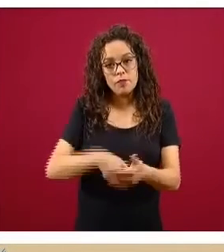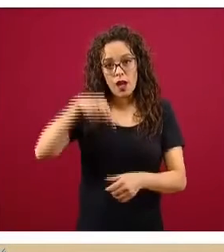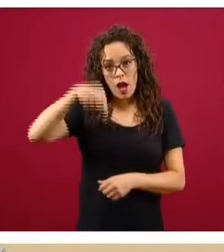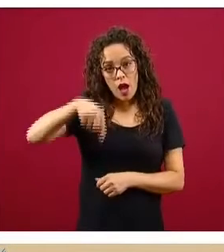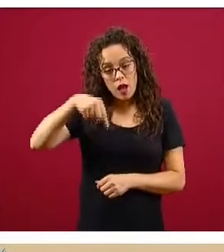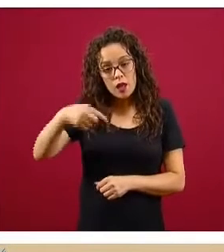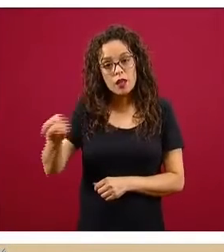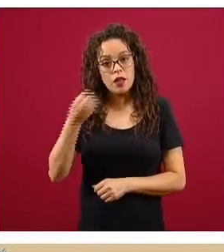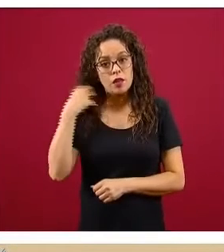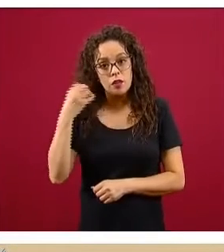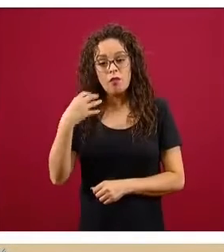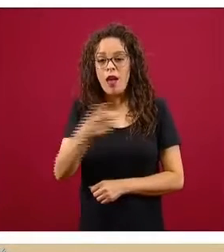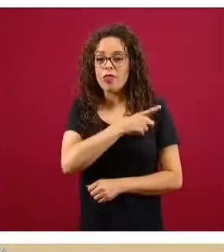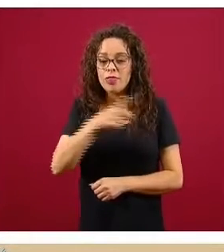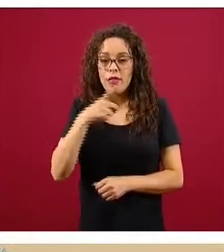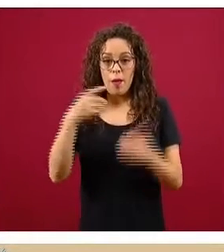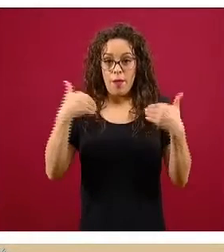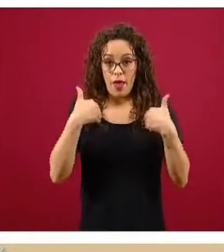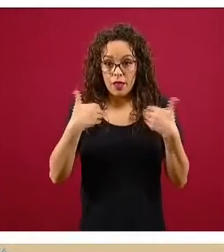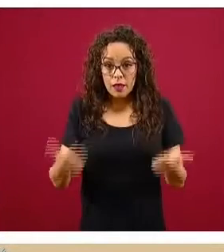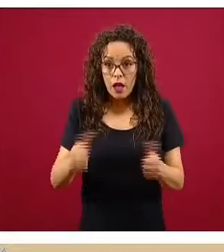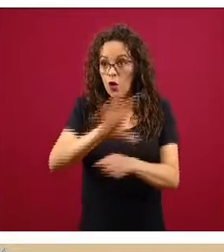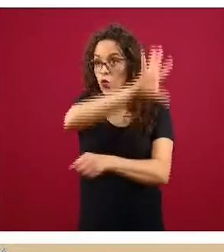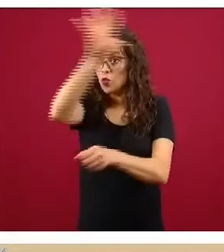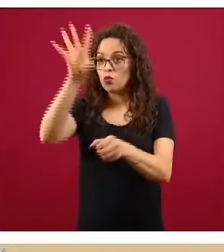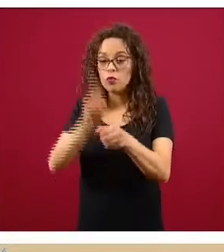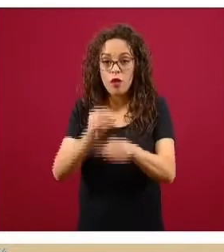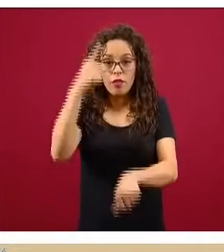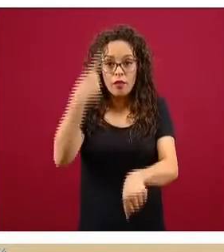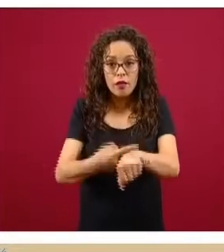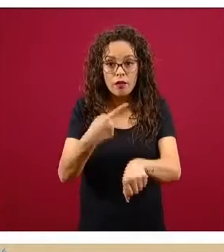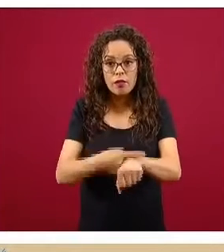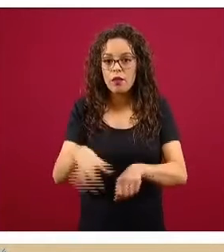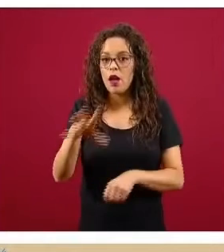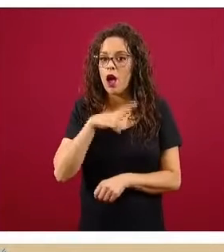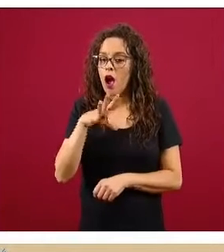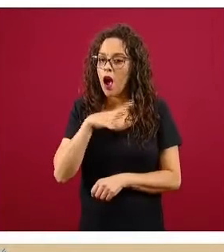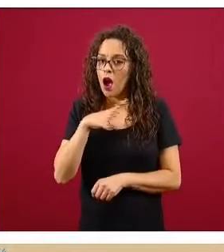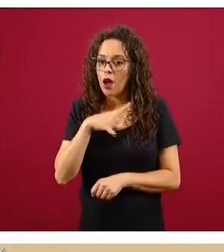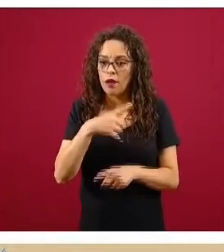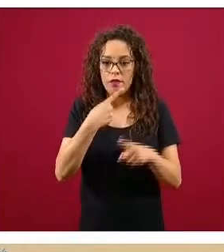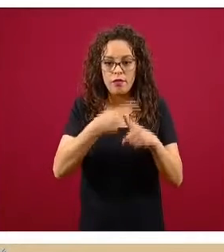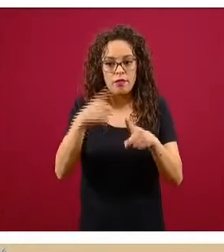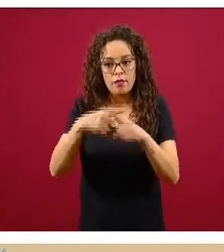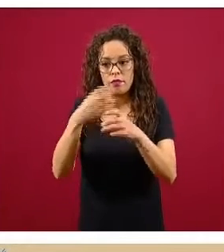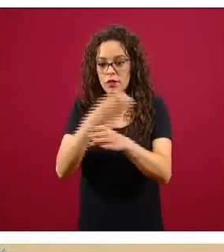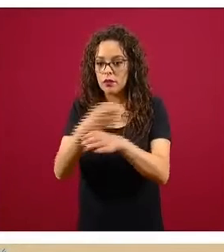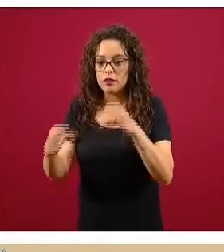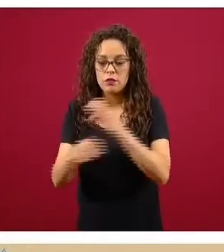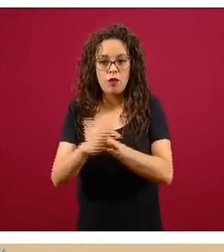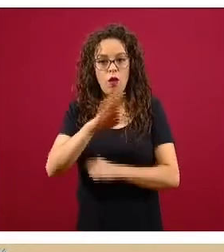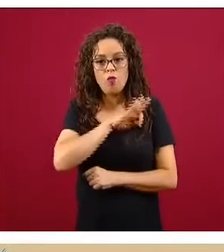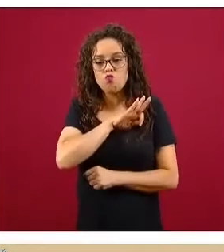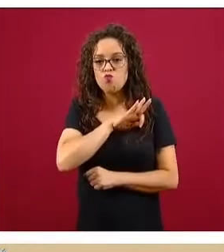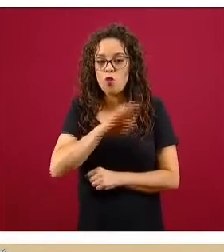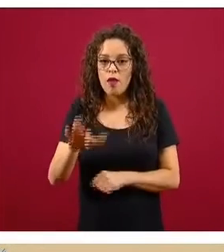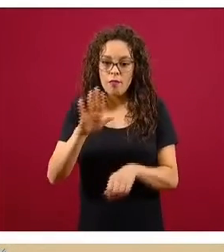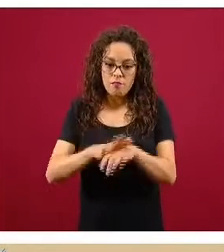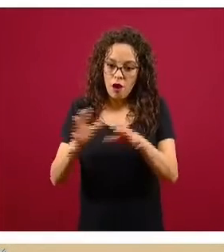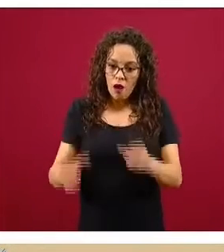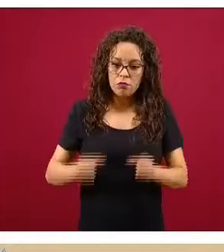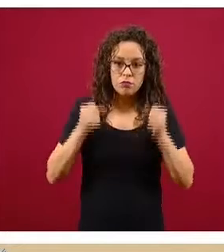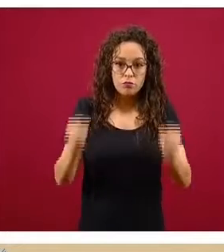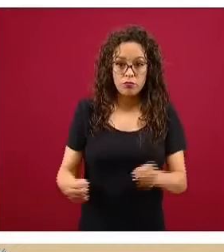que todas las enfermedades hay un componente fuerte de determinantes, y muchos de ellos no son determinantes individuales, no